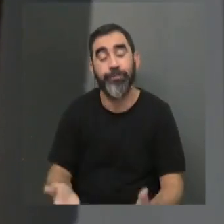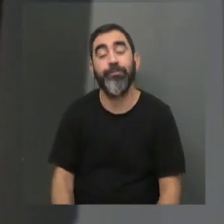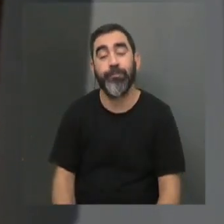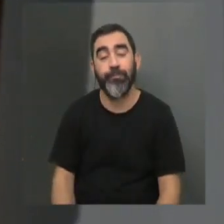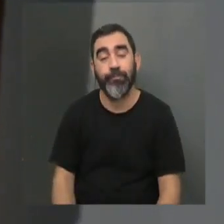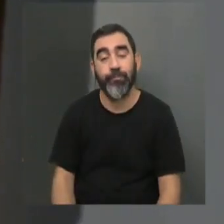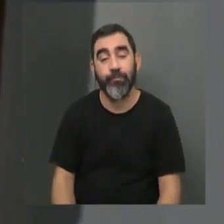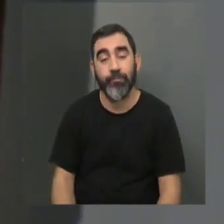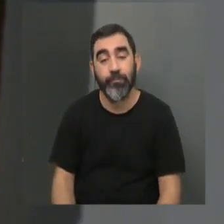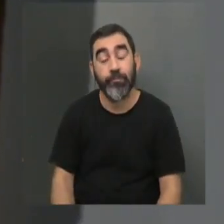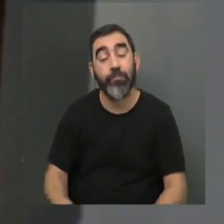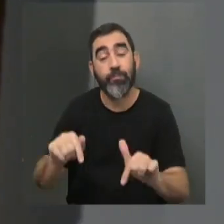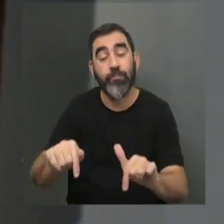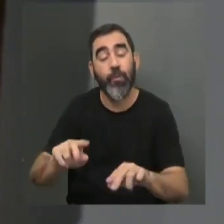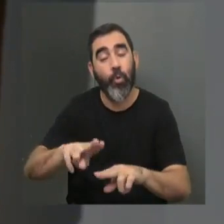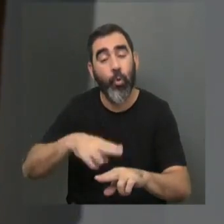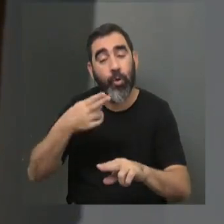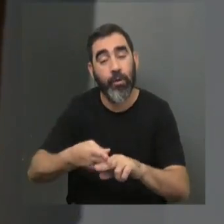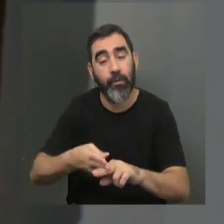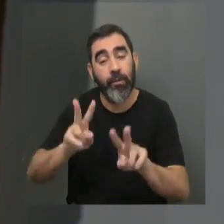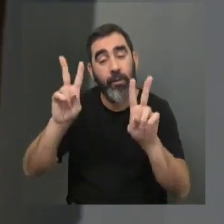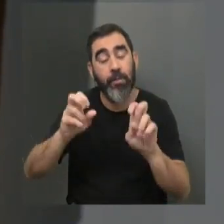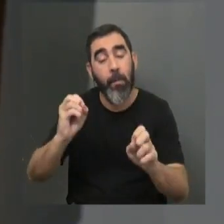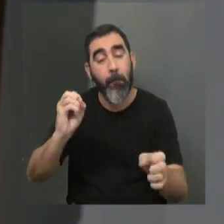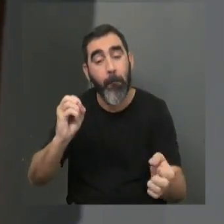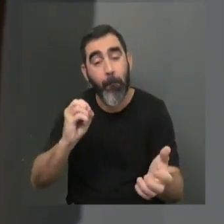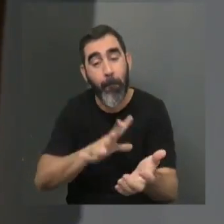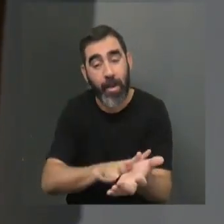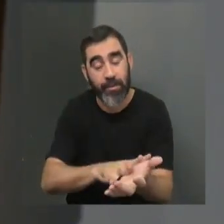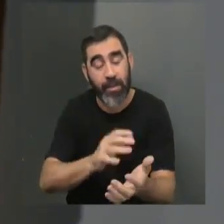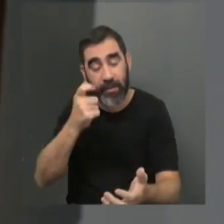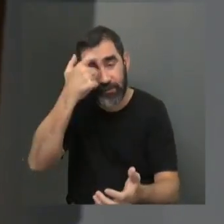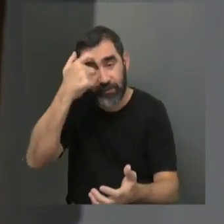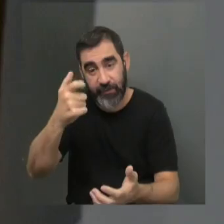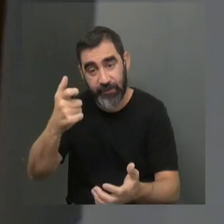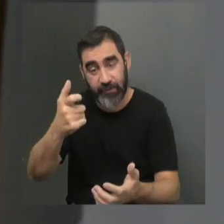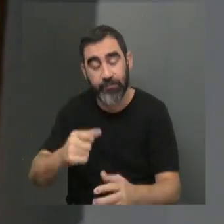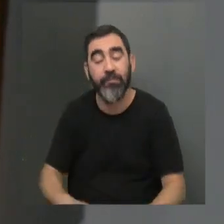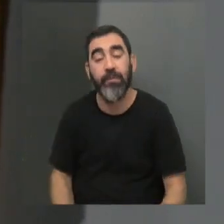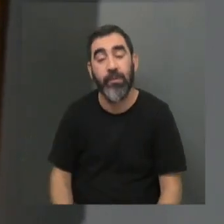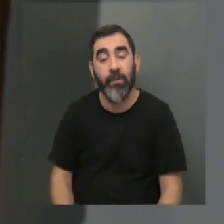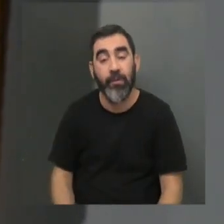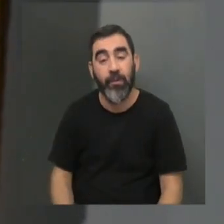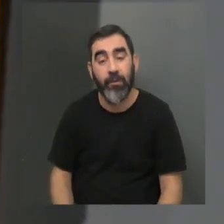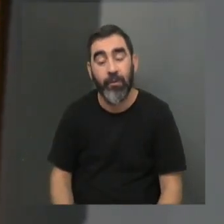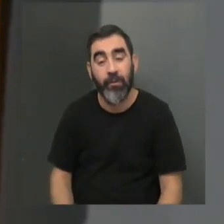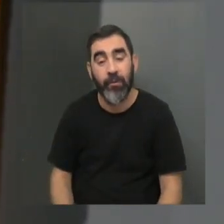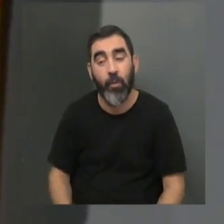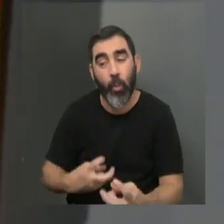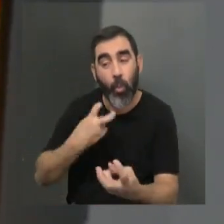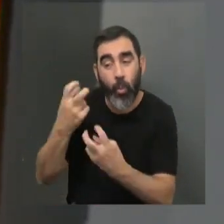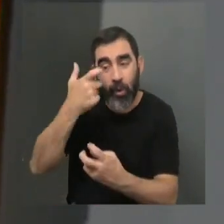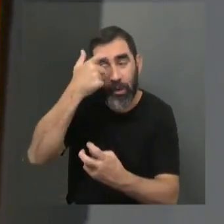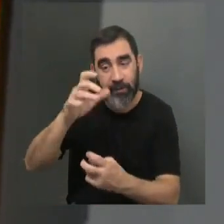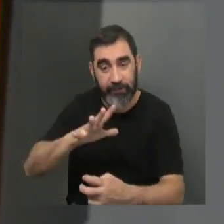buenas noches. Sí, bueno, hoy vamos a hablar nuevamente en este ciclo de manchas y ciencia, que es un poco lo que siempre tratamos de buscar la ciencia en lugares donde quizás no la